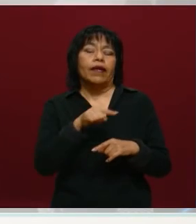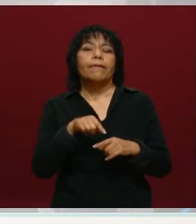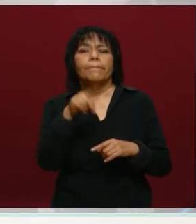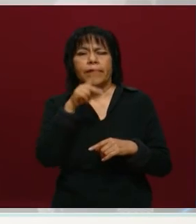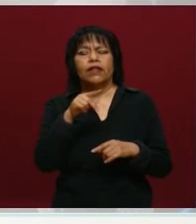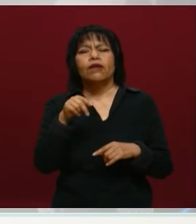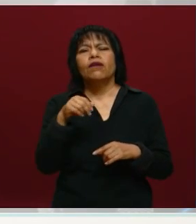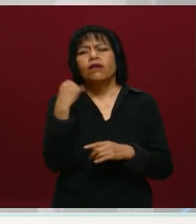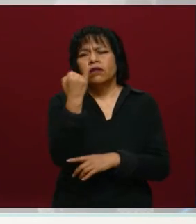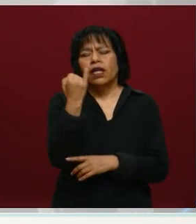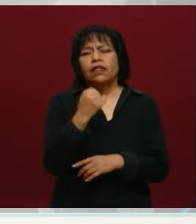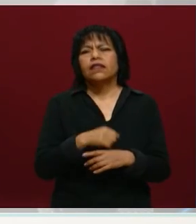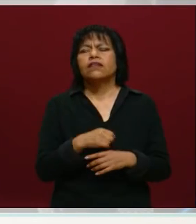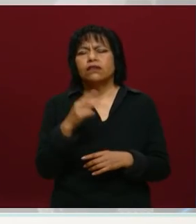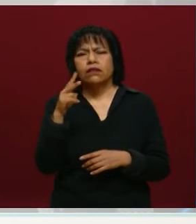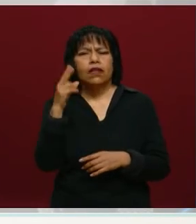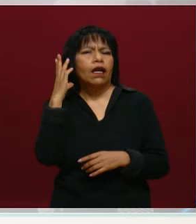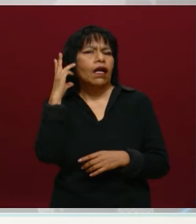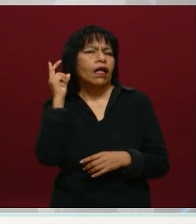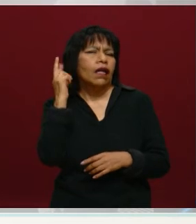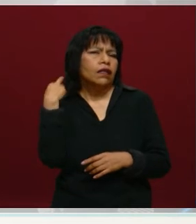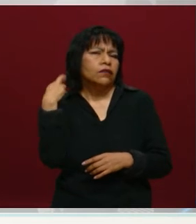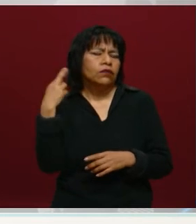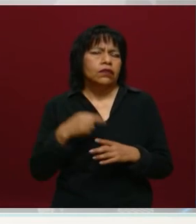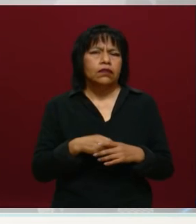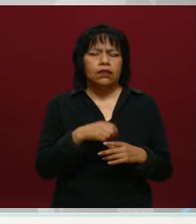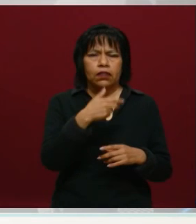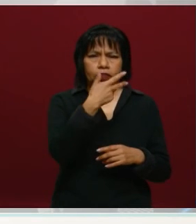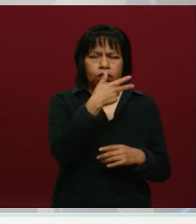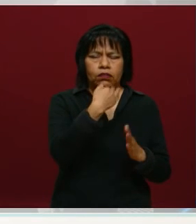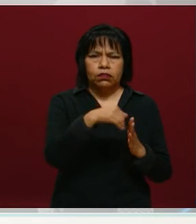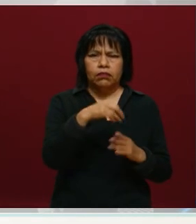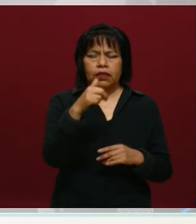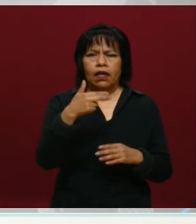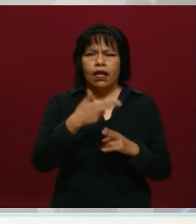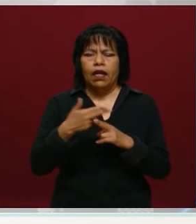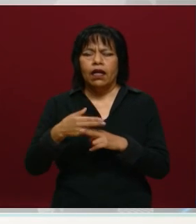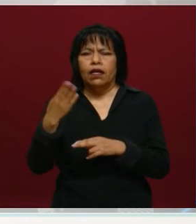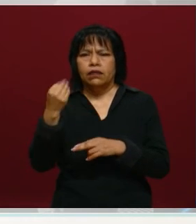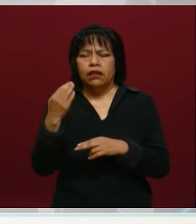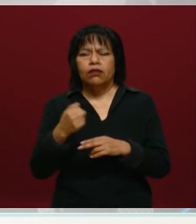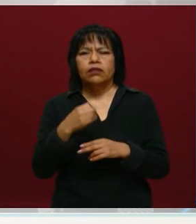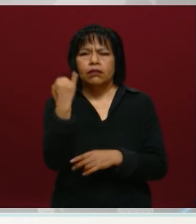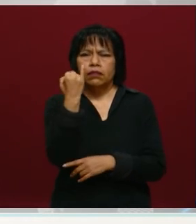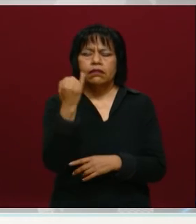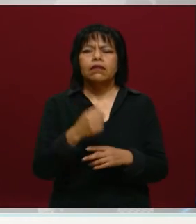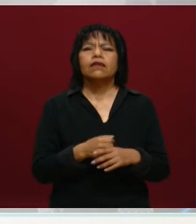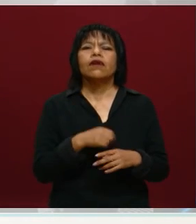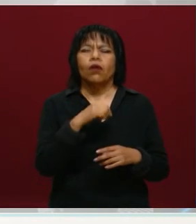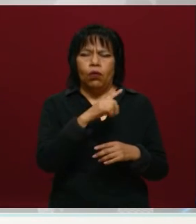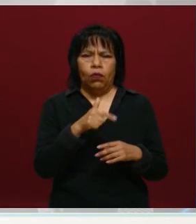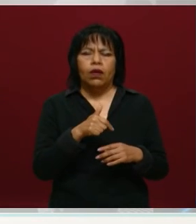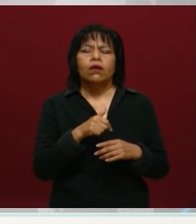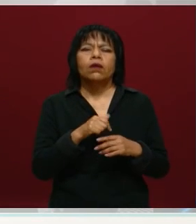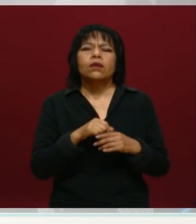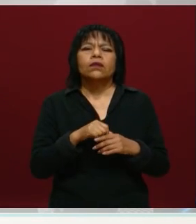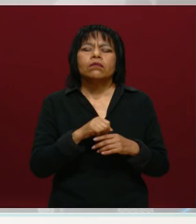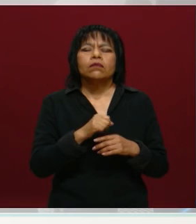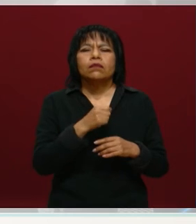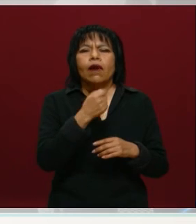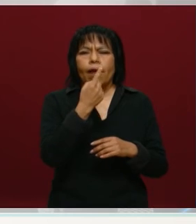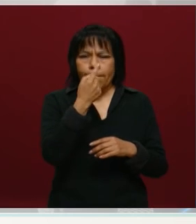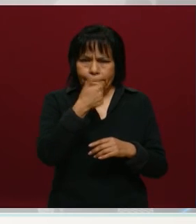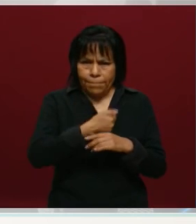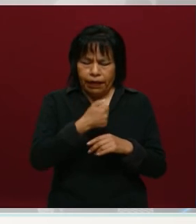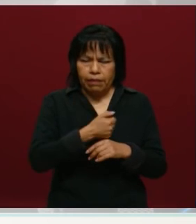para preescolar los que nos están escuchando a través de radio desde las ocho y media hasta las nueve son clases para preescolar entonces después nos vamos con las